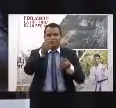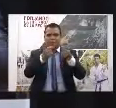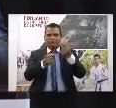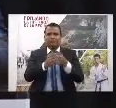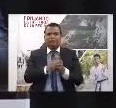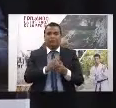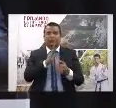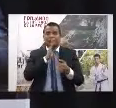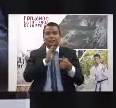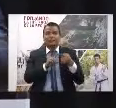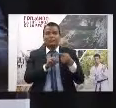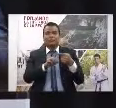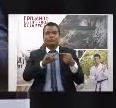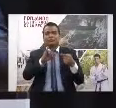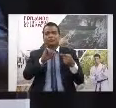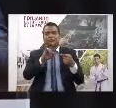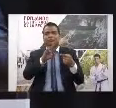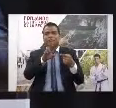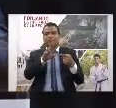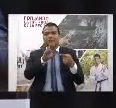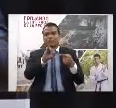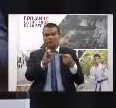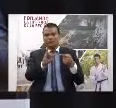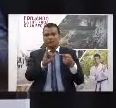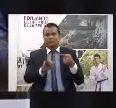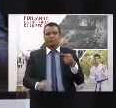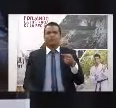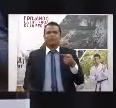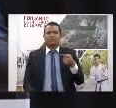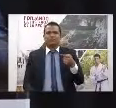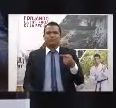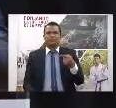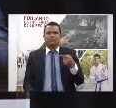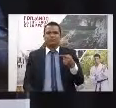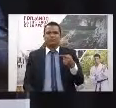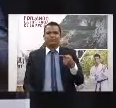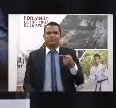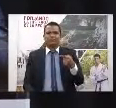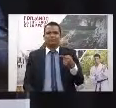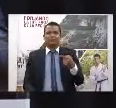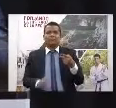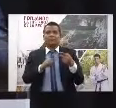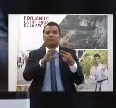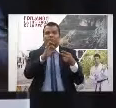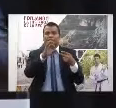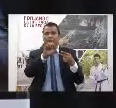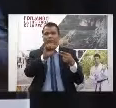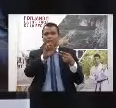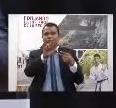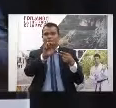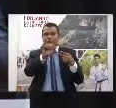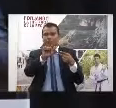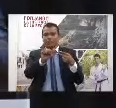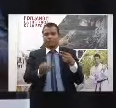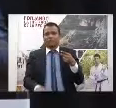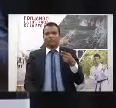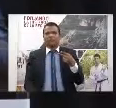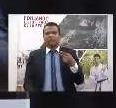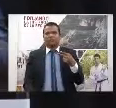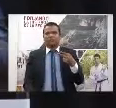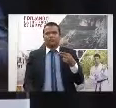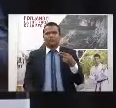Público, Yuri Vanessa Hermoso Gómez, Sara Lucía Moreno